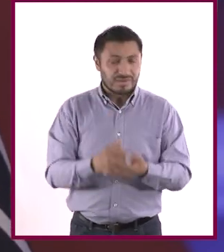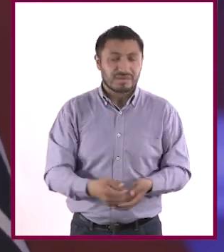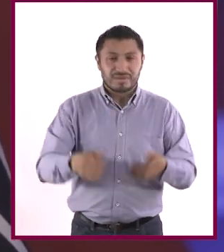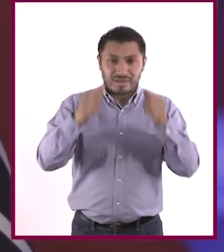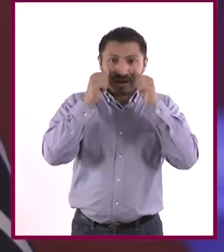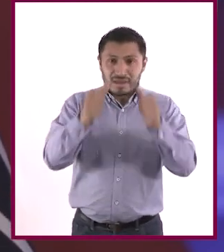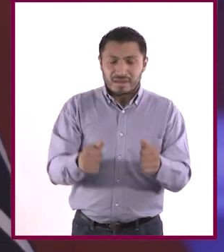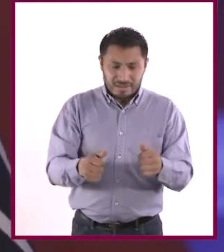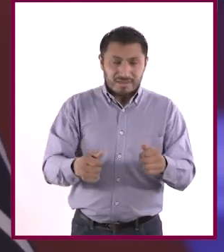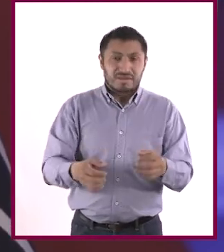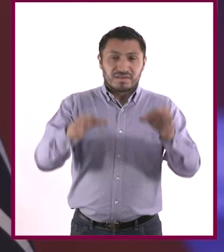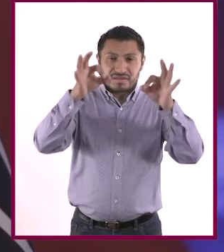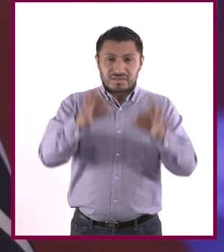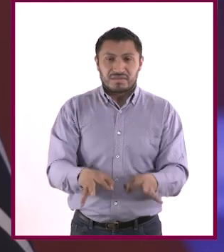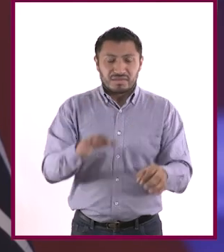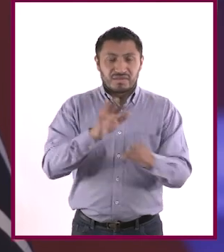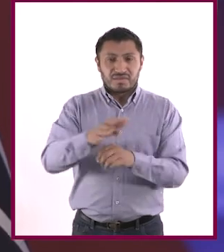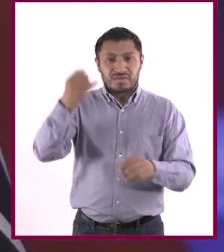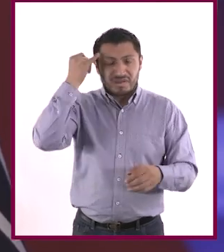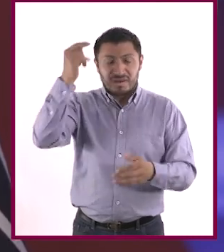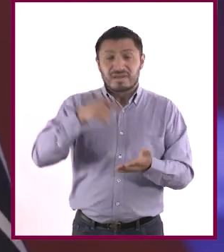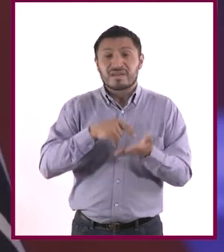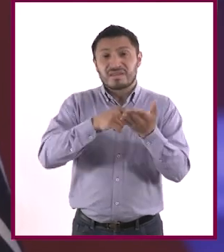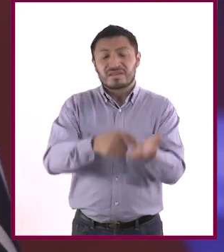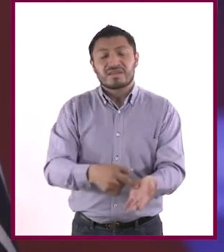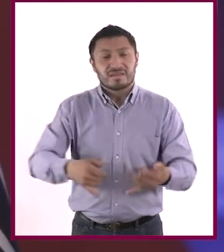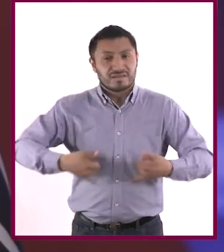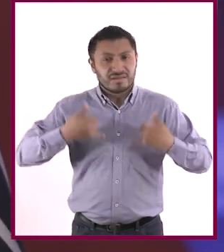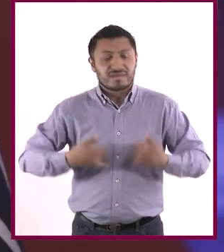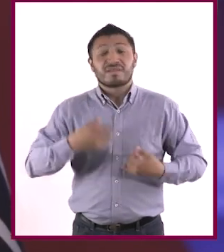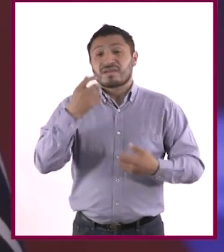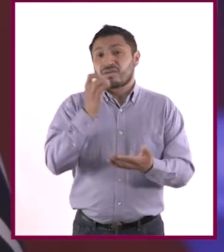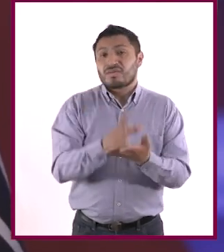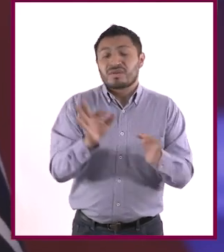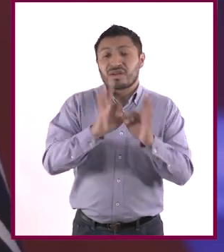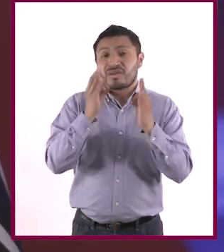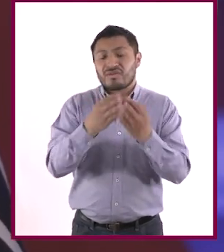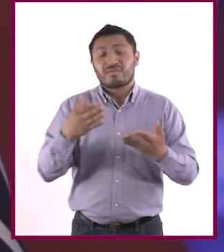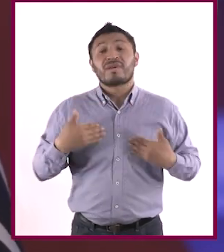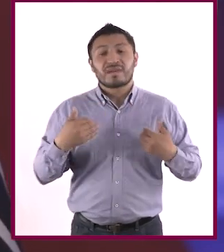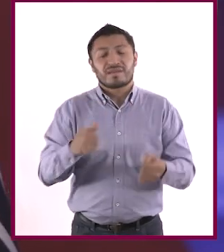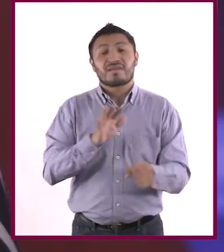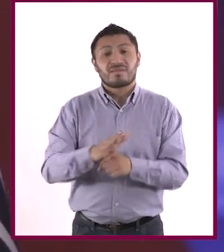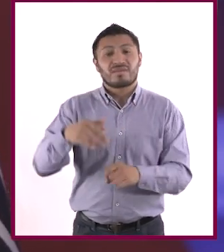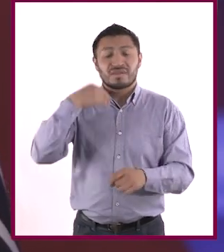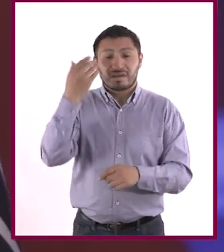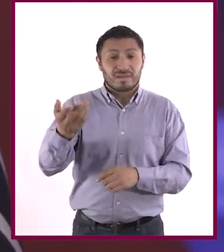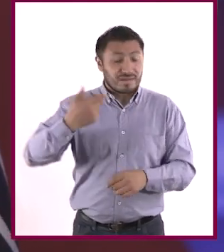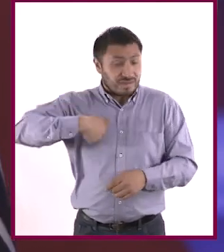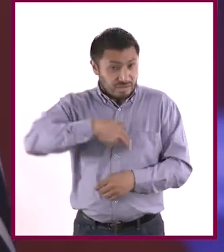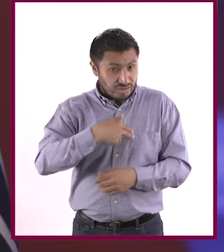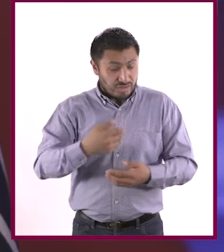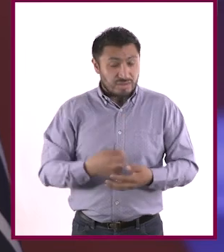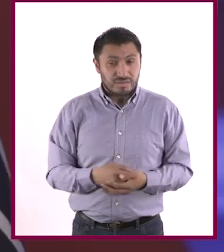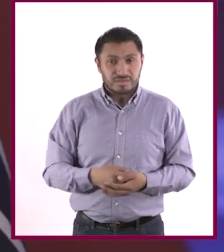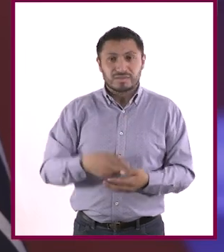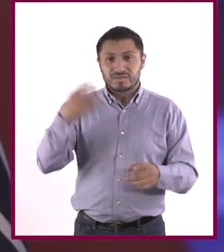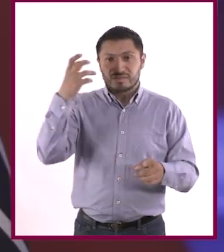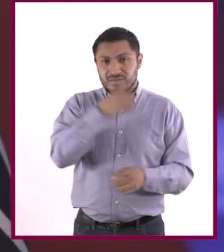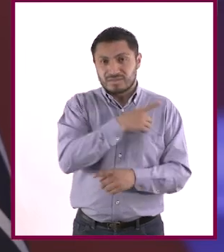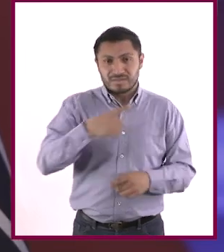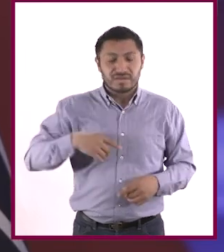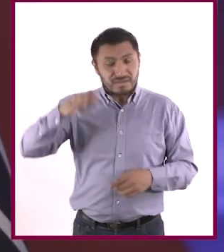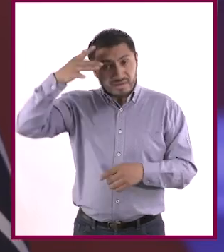y considerar plenamente las perspectivas de las y los adolescentes es el único modo de comprender lo que se espera de nosotros. Es el deber de